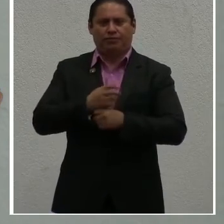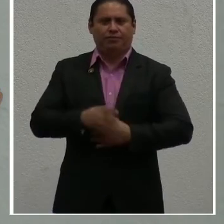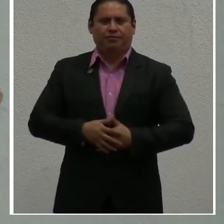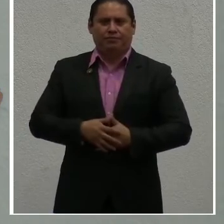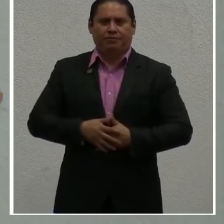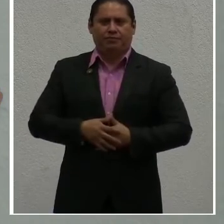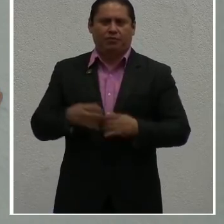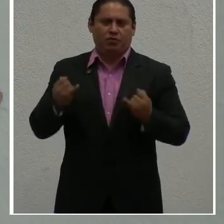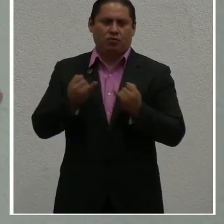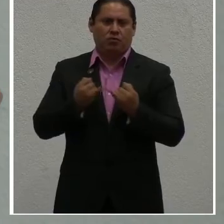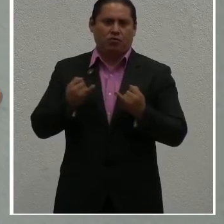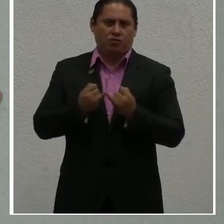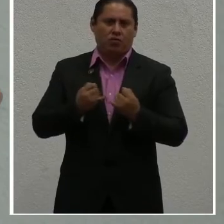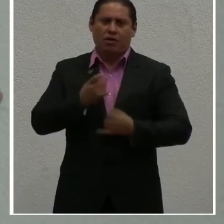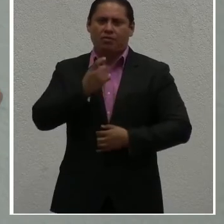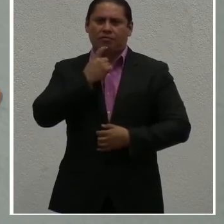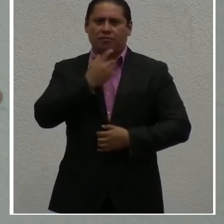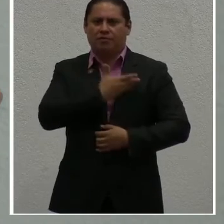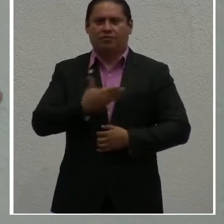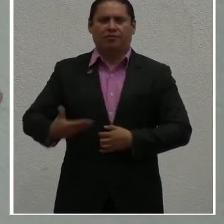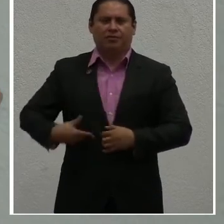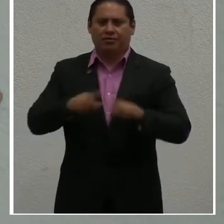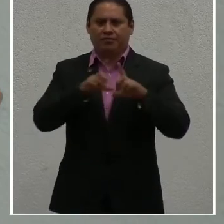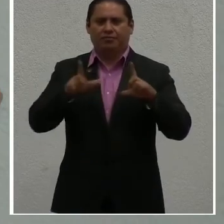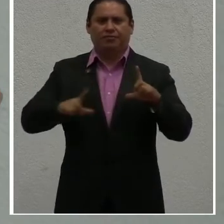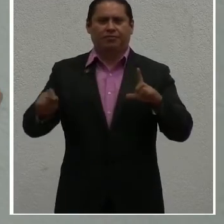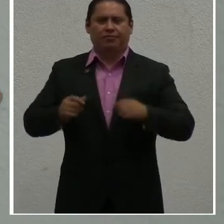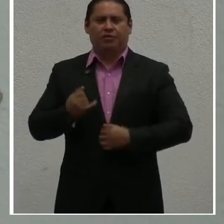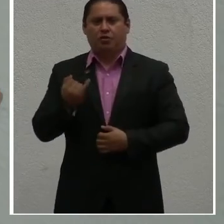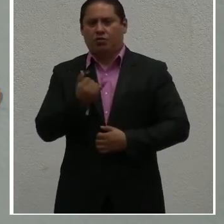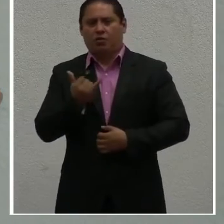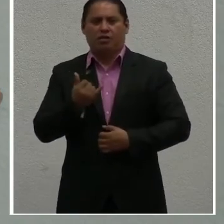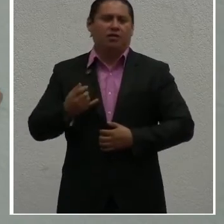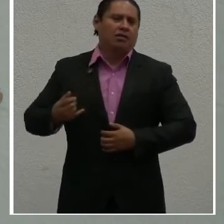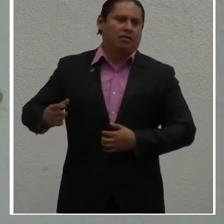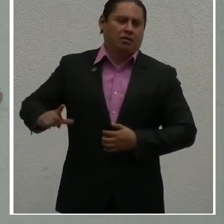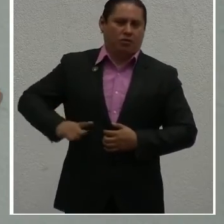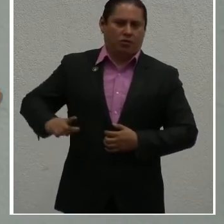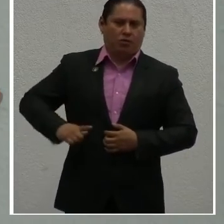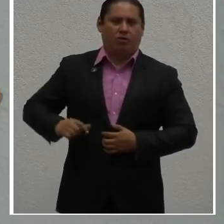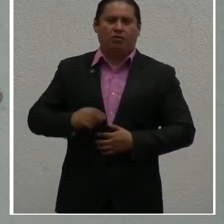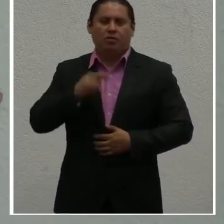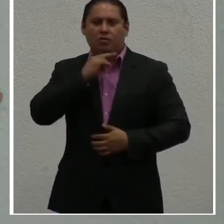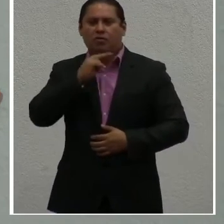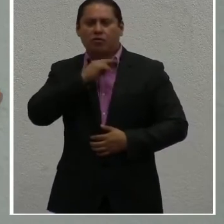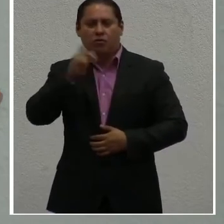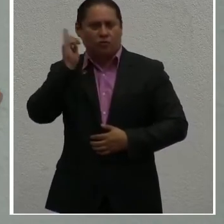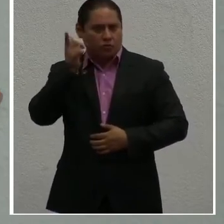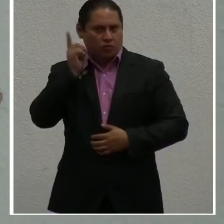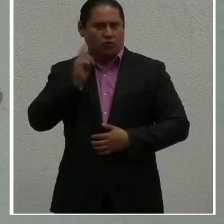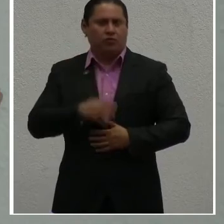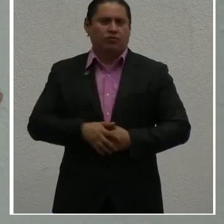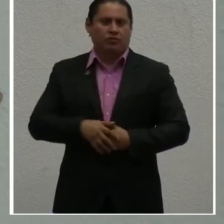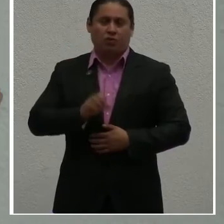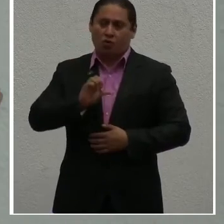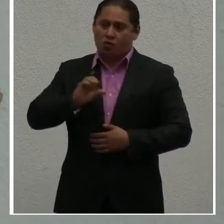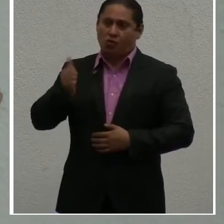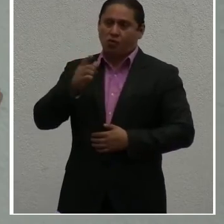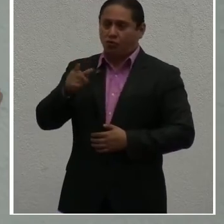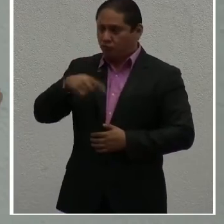haciendo nuestro presidente de la República y nuestro gobernador. Ojalá y pronto, y nosotros como